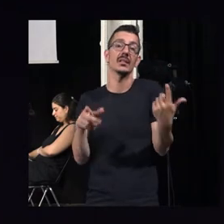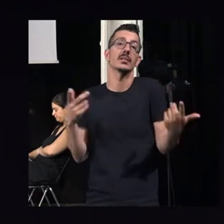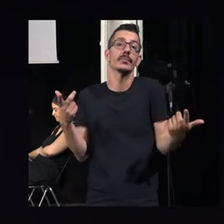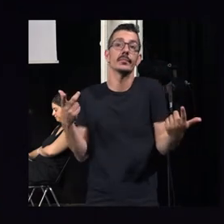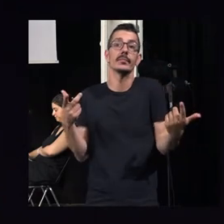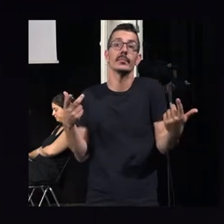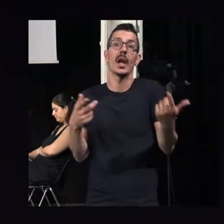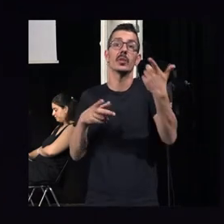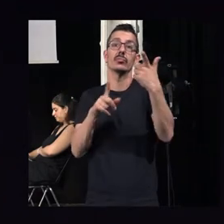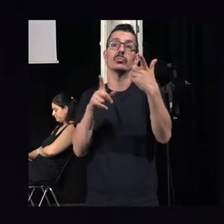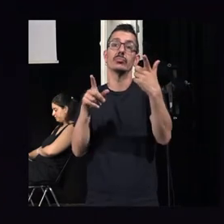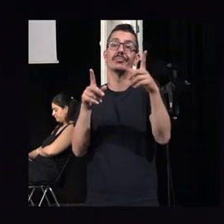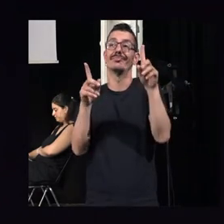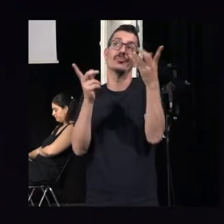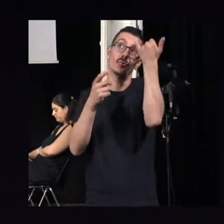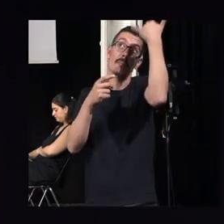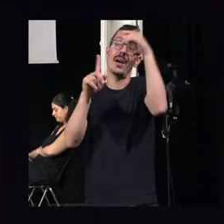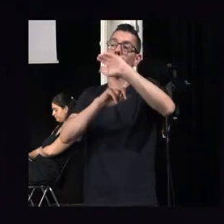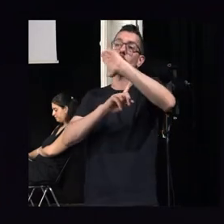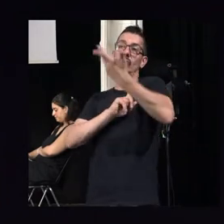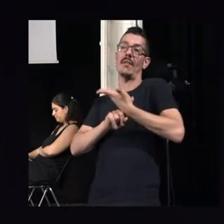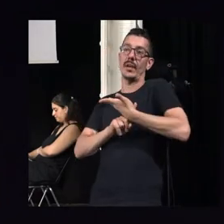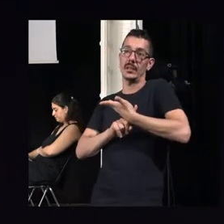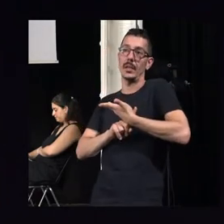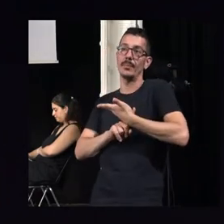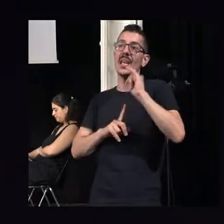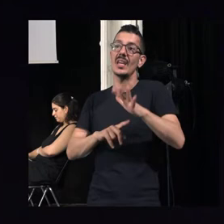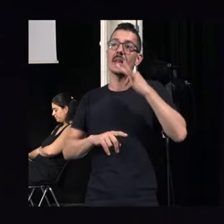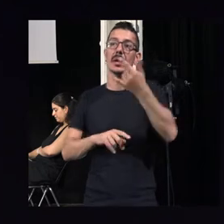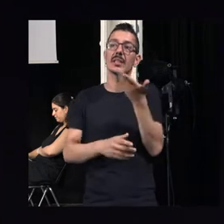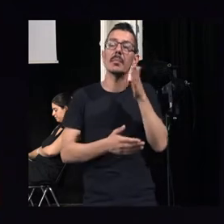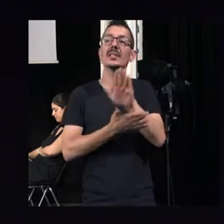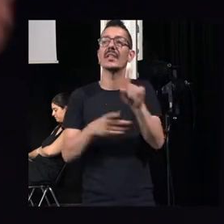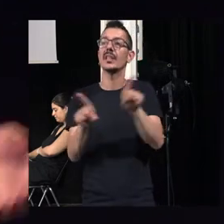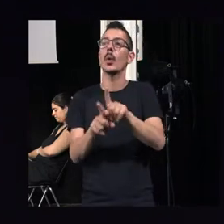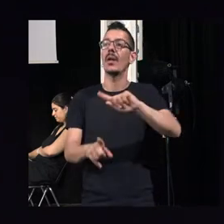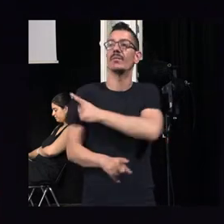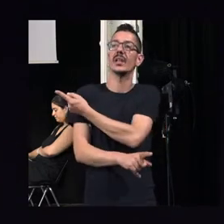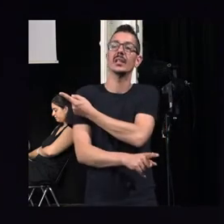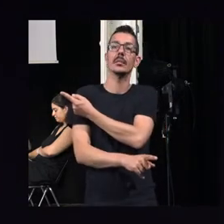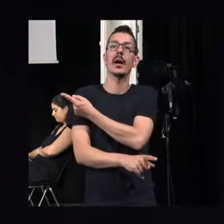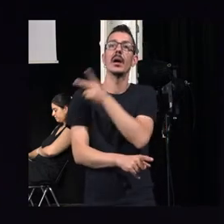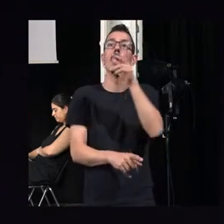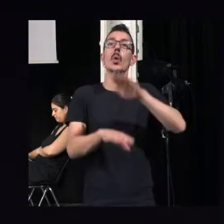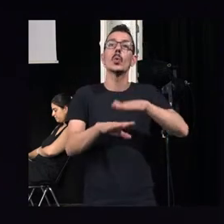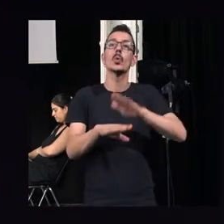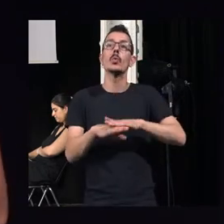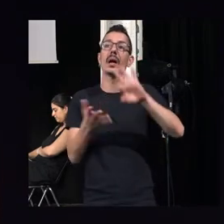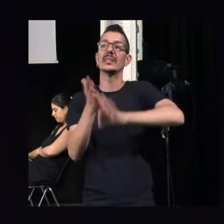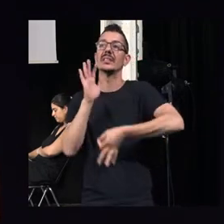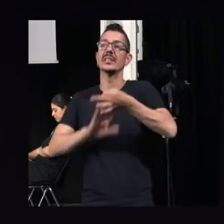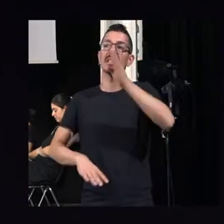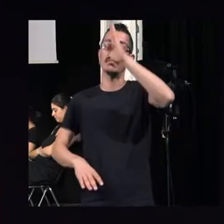nos afecta. También somos representadas como víctimas del sistema patriarcal, de la